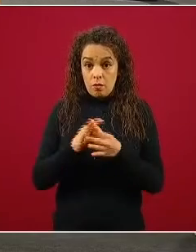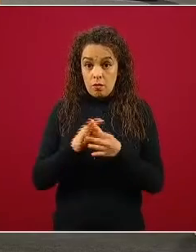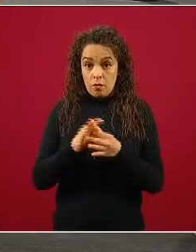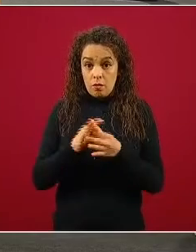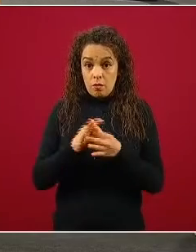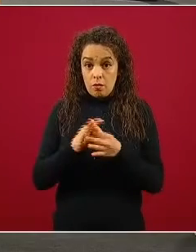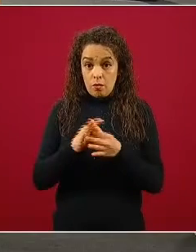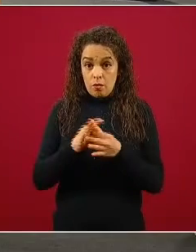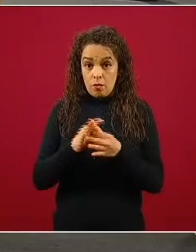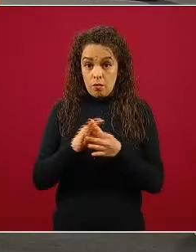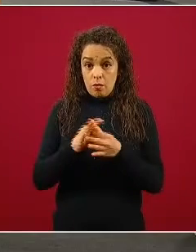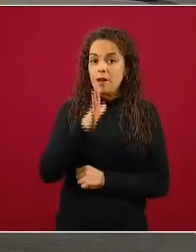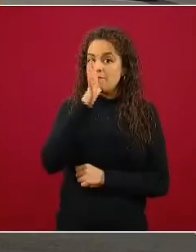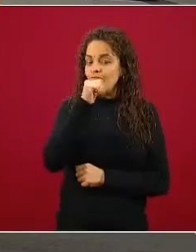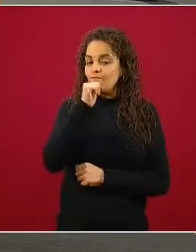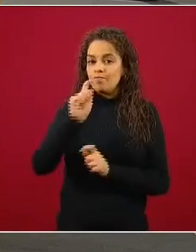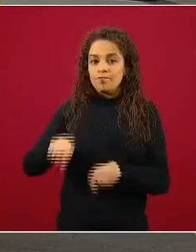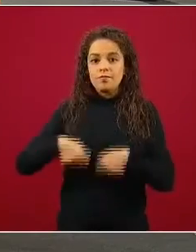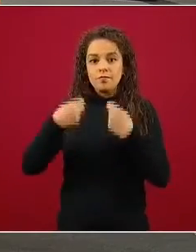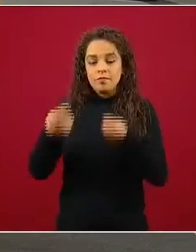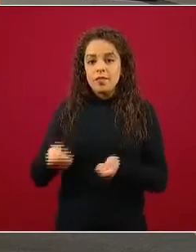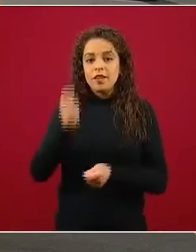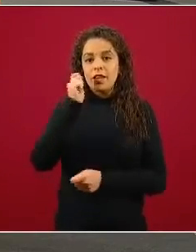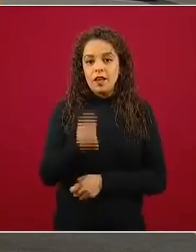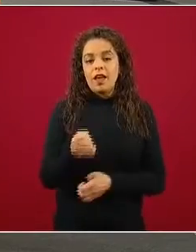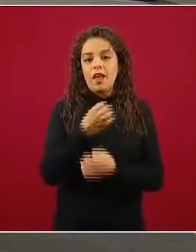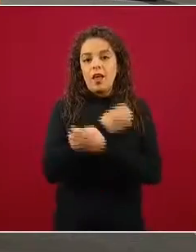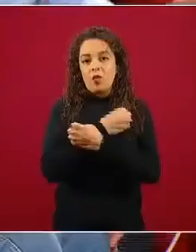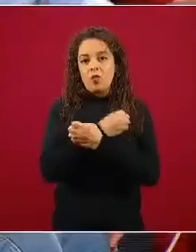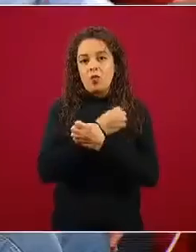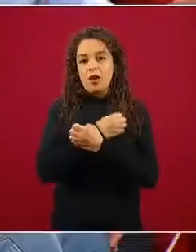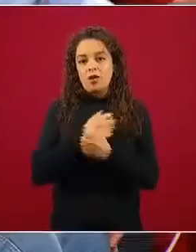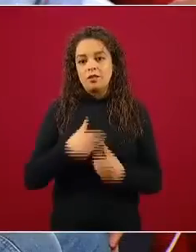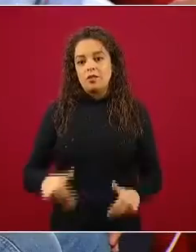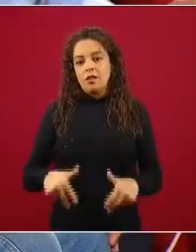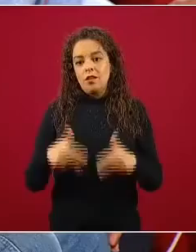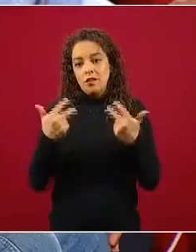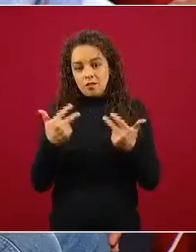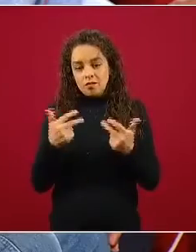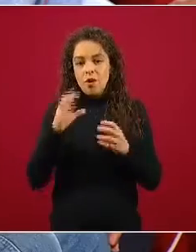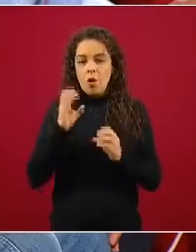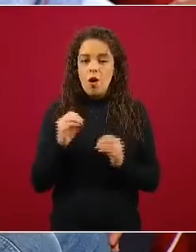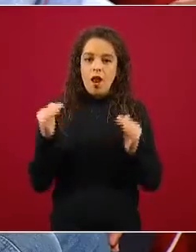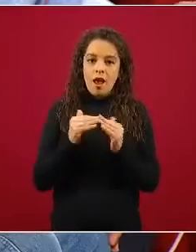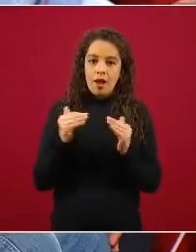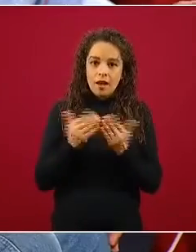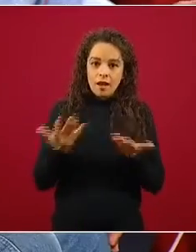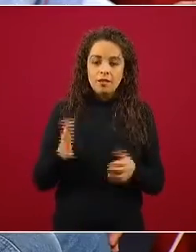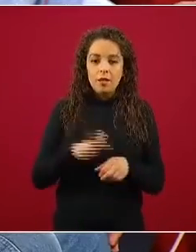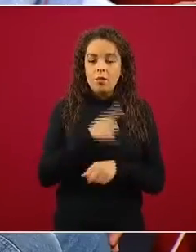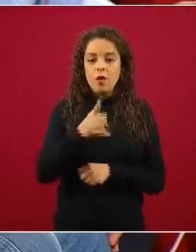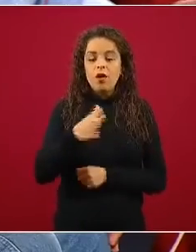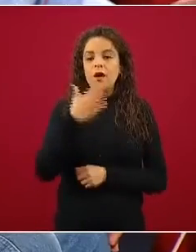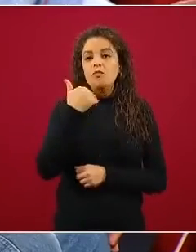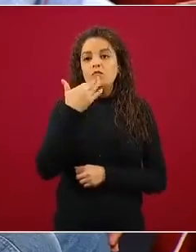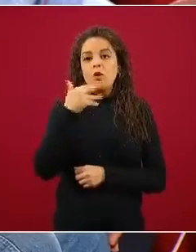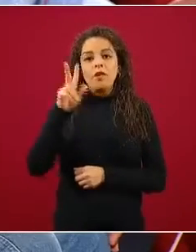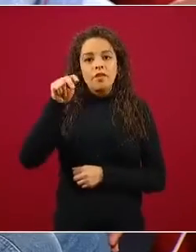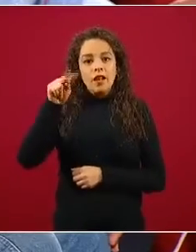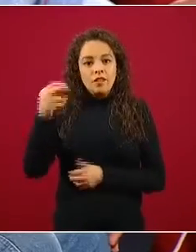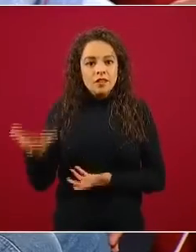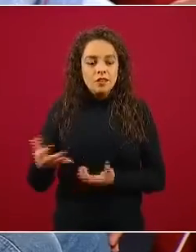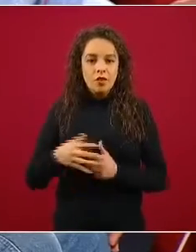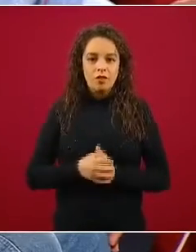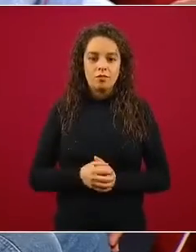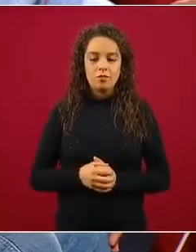pudo llegar con la educación a distancia porque no hay televisión, no hay luz y no hay internet en sus comunidades. Si va a